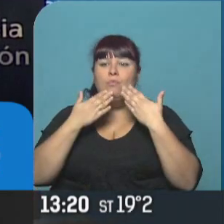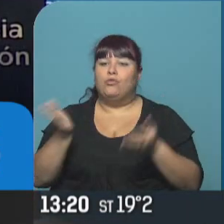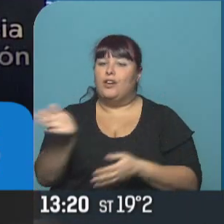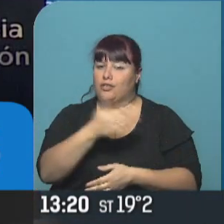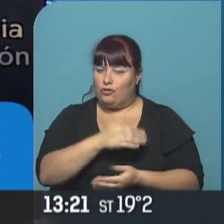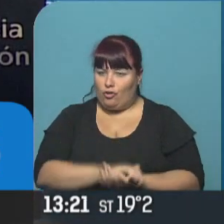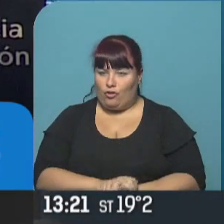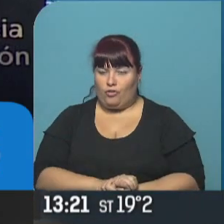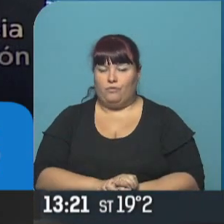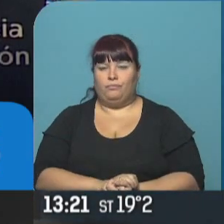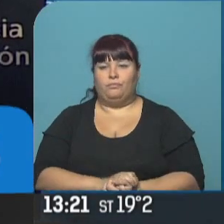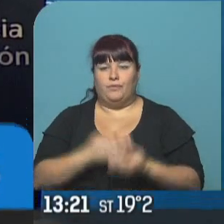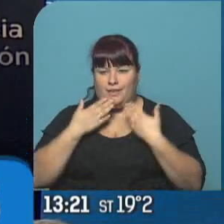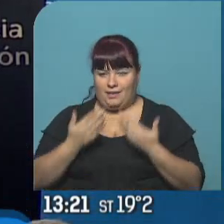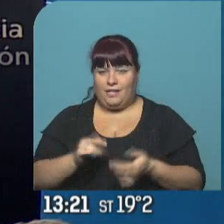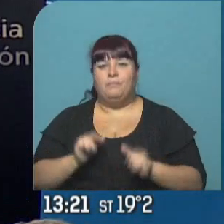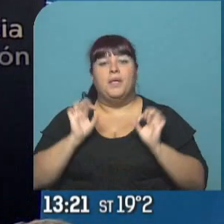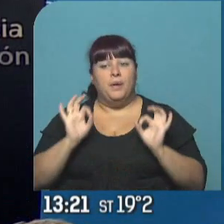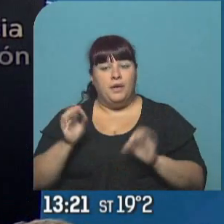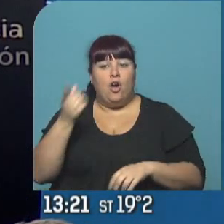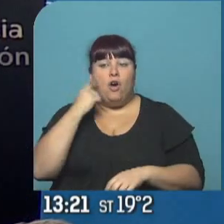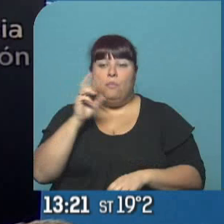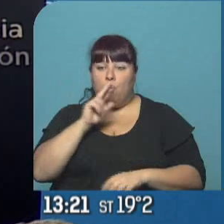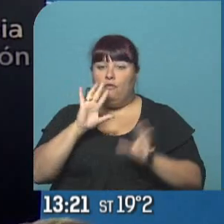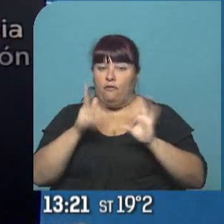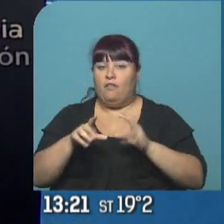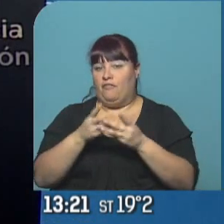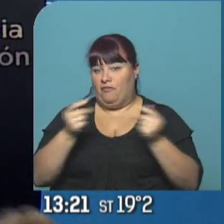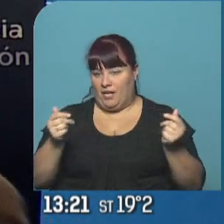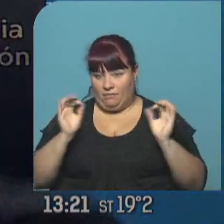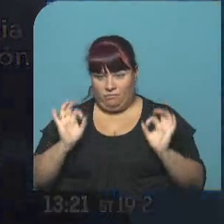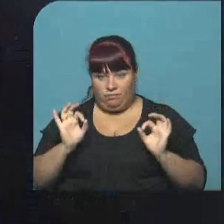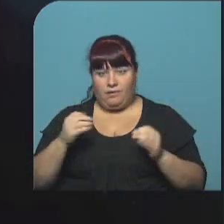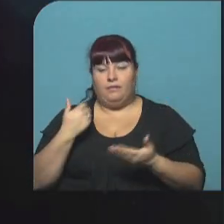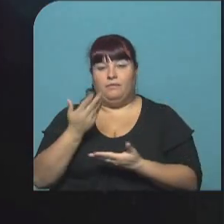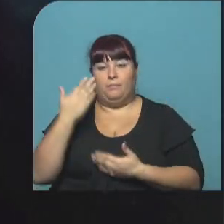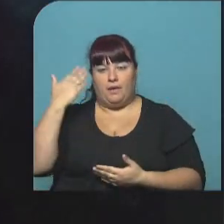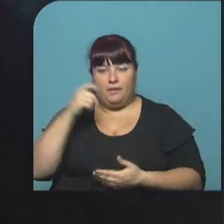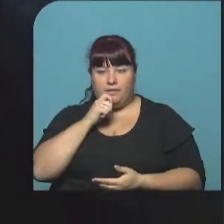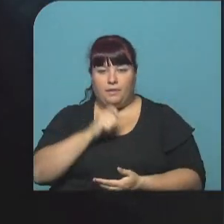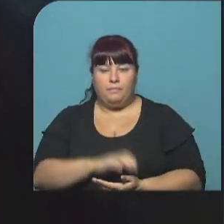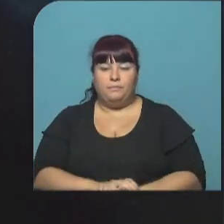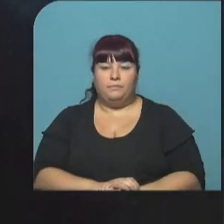todos. Thank you all. Bien, señoras y señores, de esta manera damos por finalizada la presente conferencia de